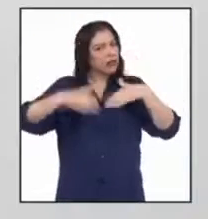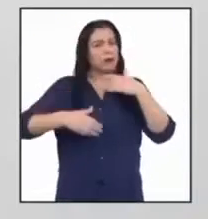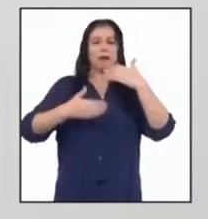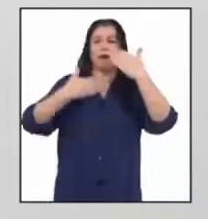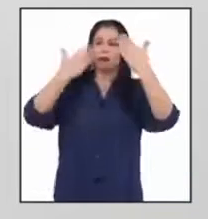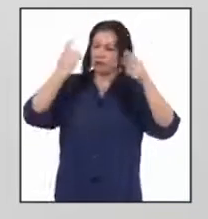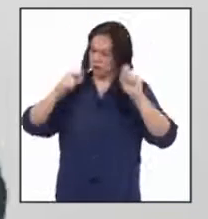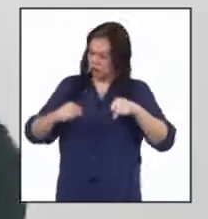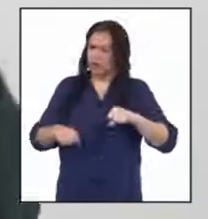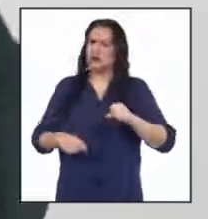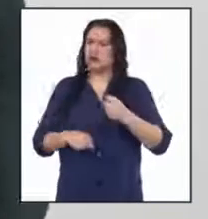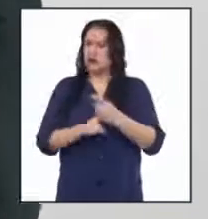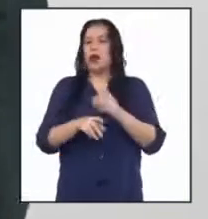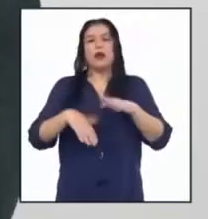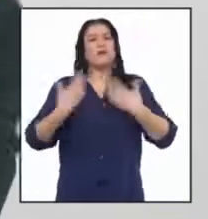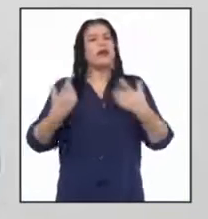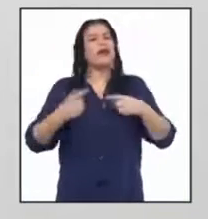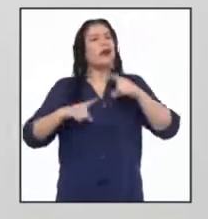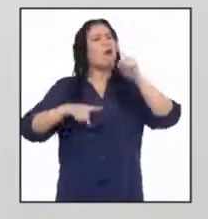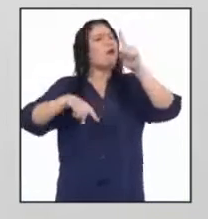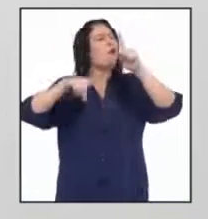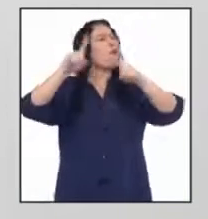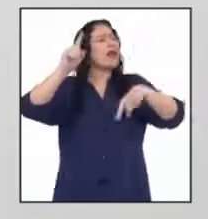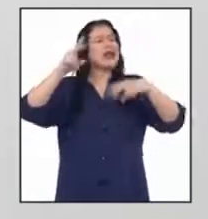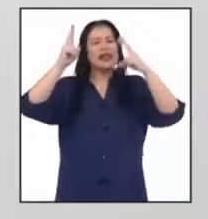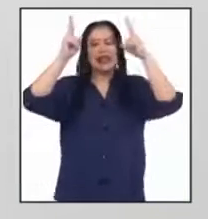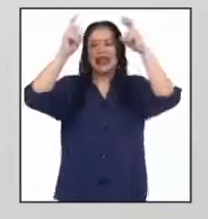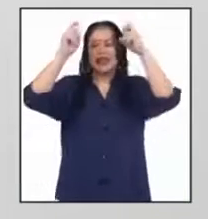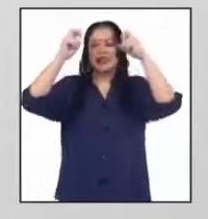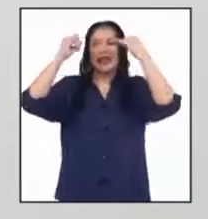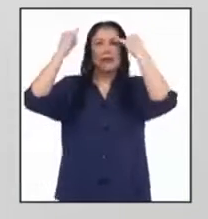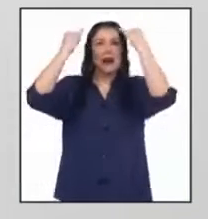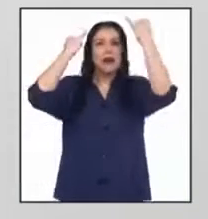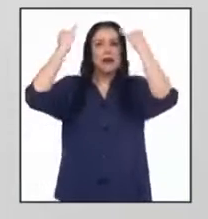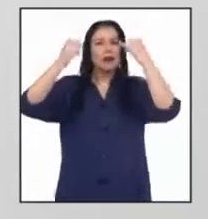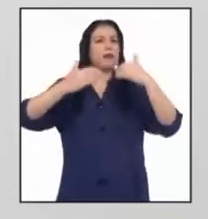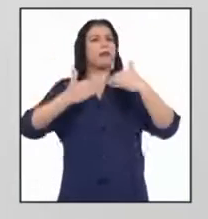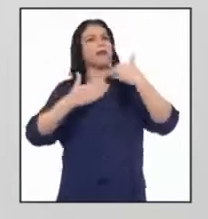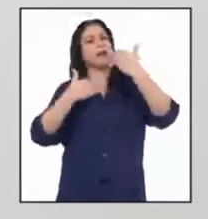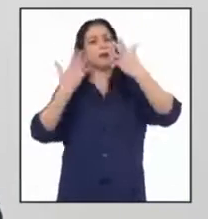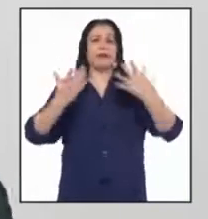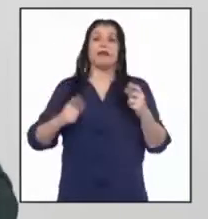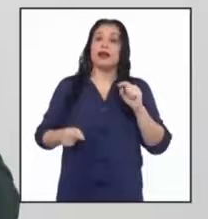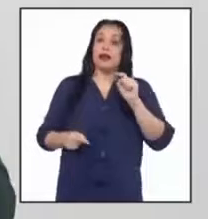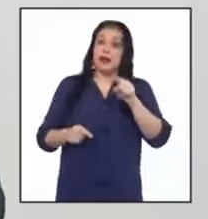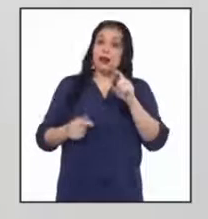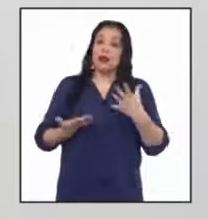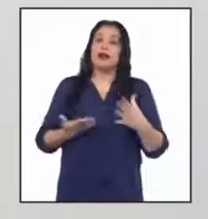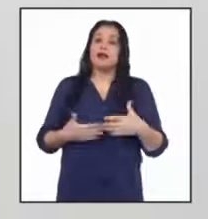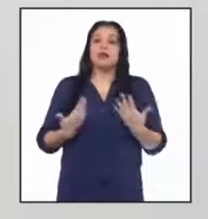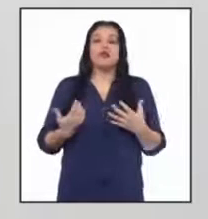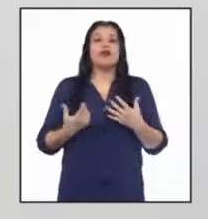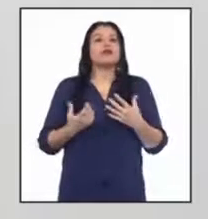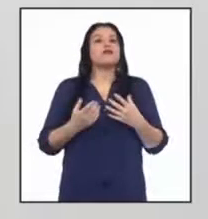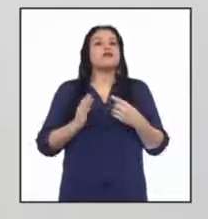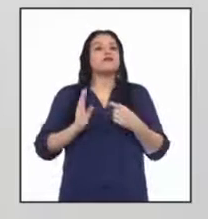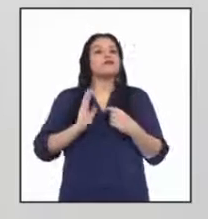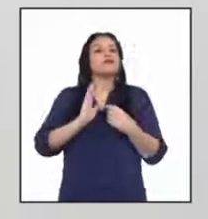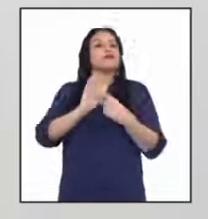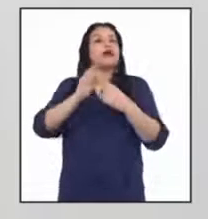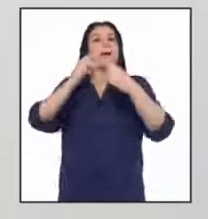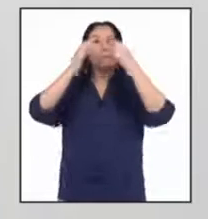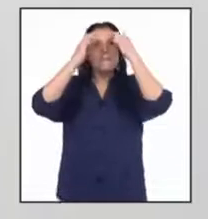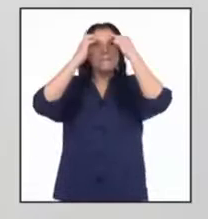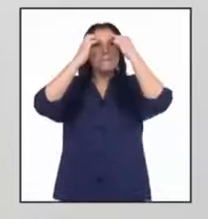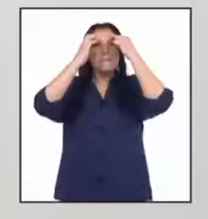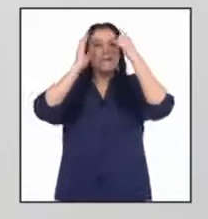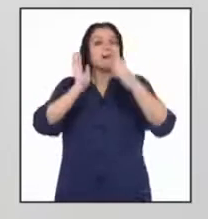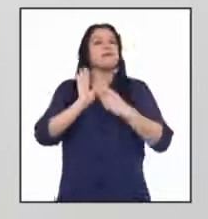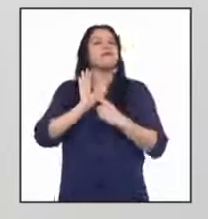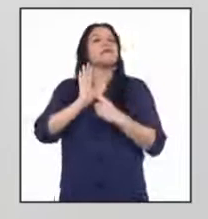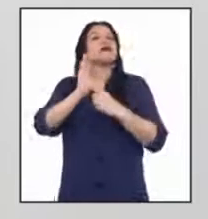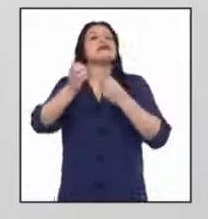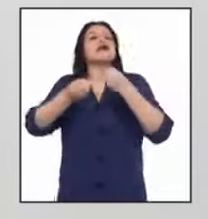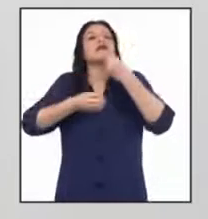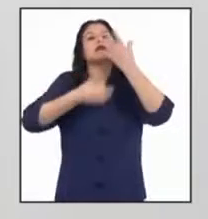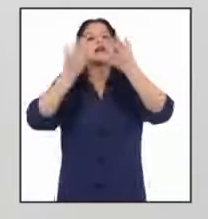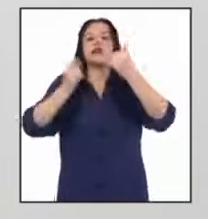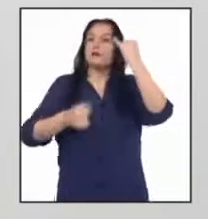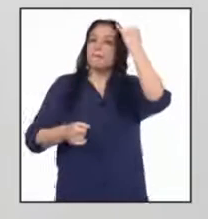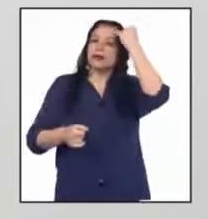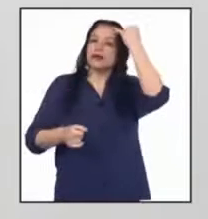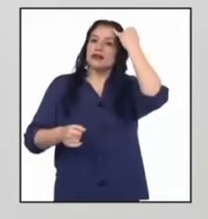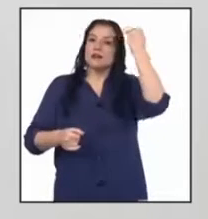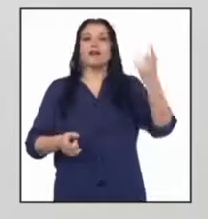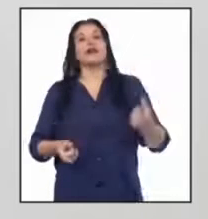hacer monólogos de cualquier tema que desees, ya que estos son expresiones del pensamiento o sentimiento